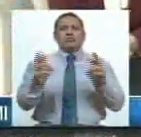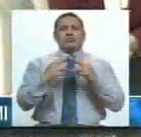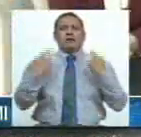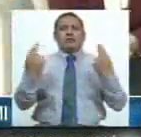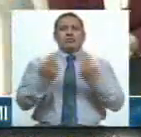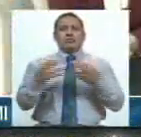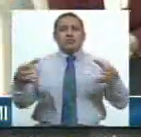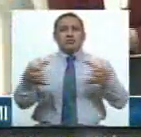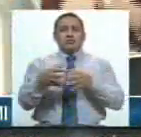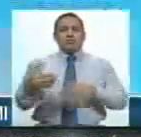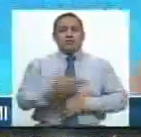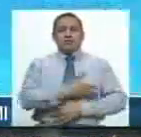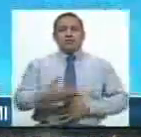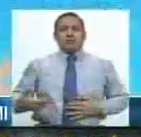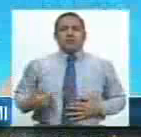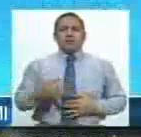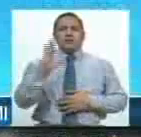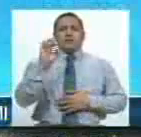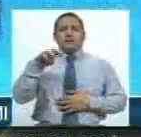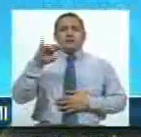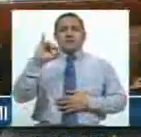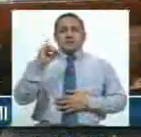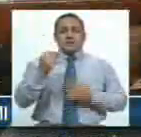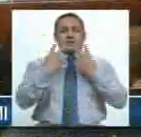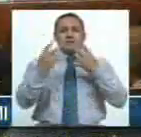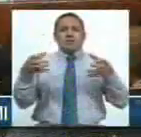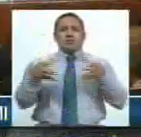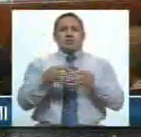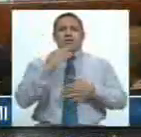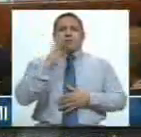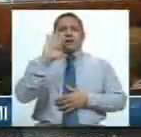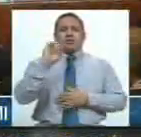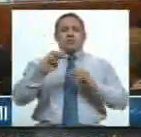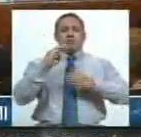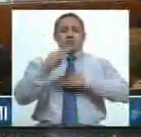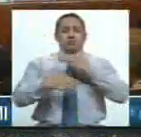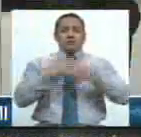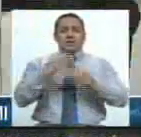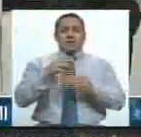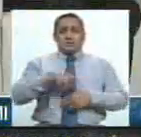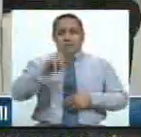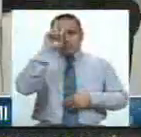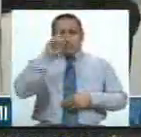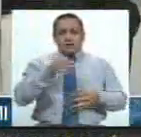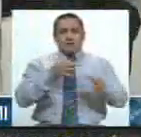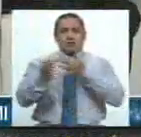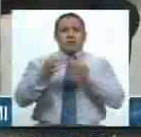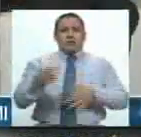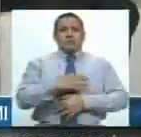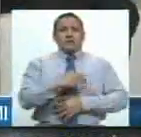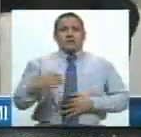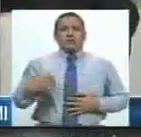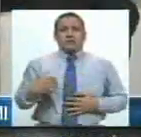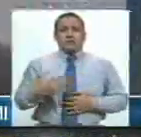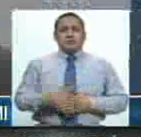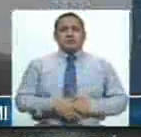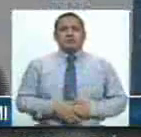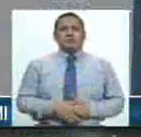de la Junta de Gobernadores del Fondo Monetario Internacional y del Banco Mundial en nuestro país, detalló el ministro de Economía, Alonso